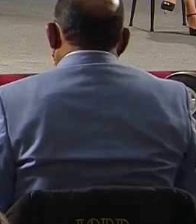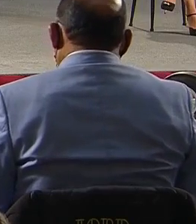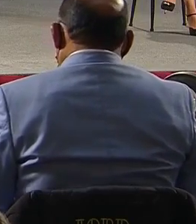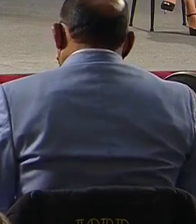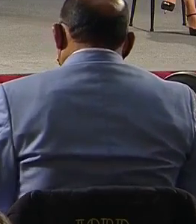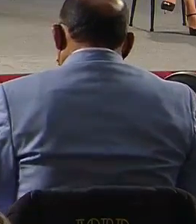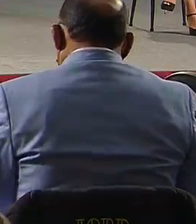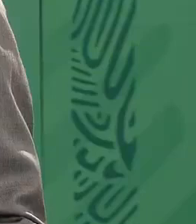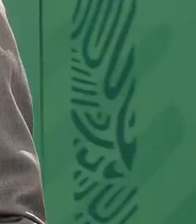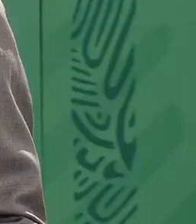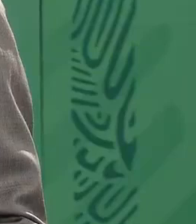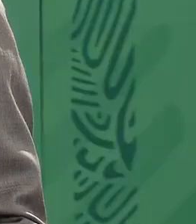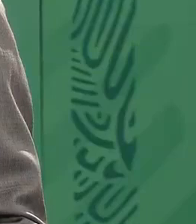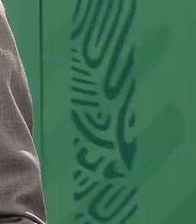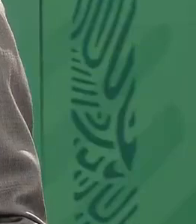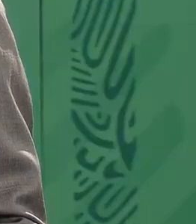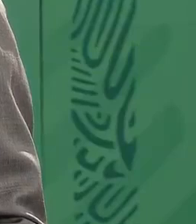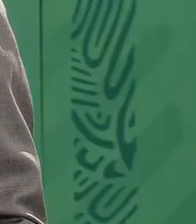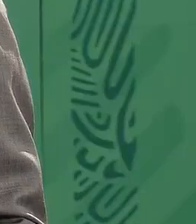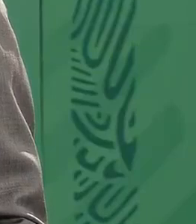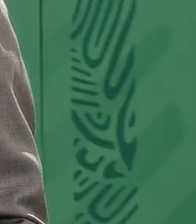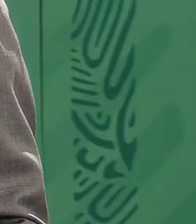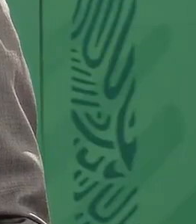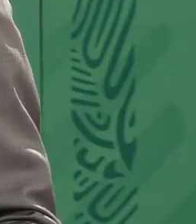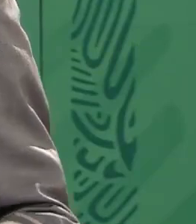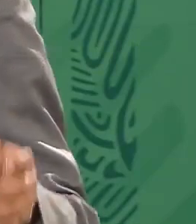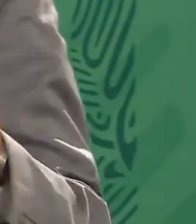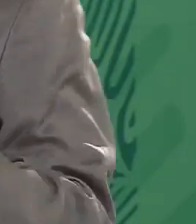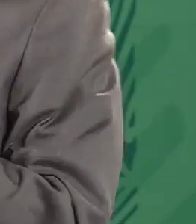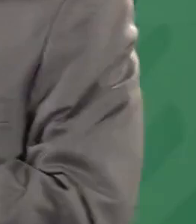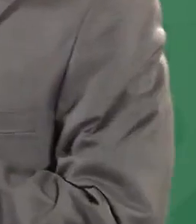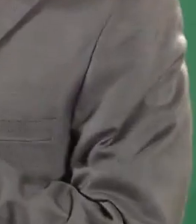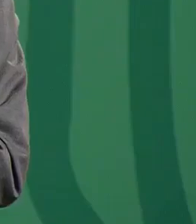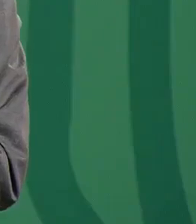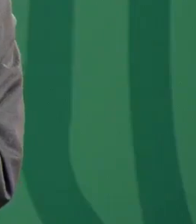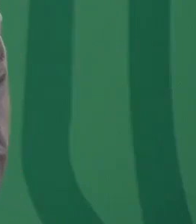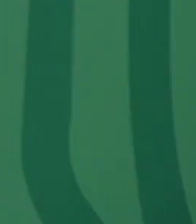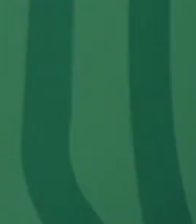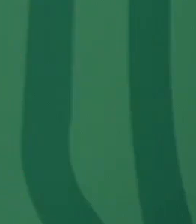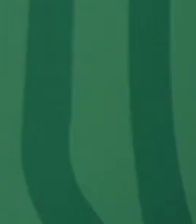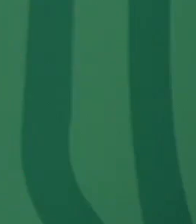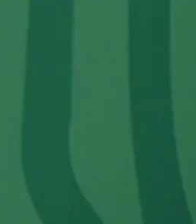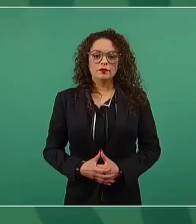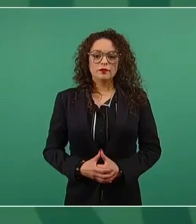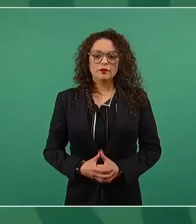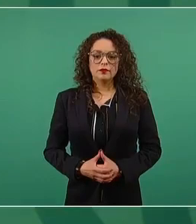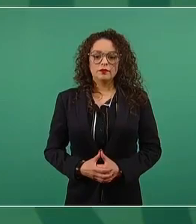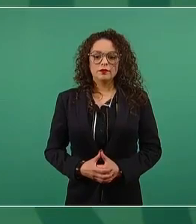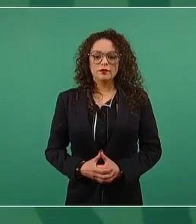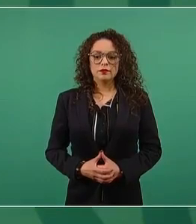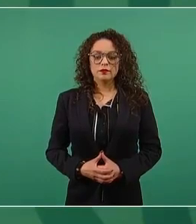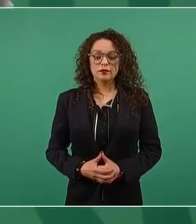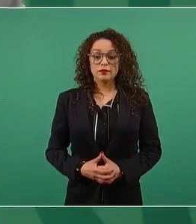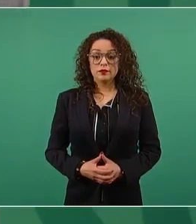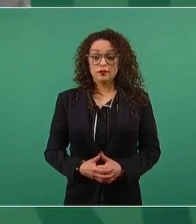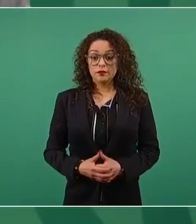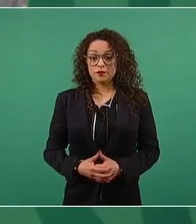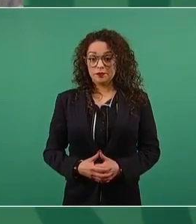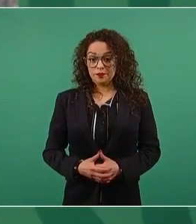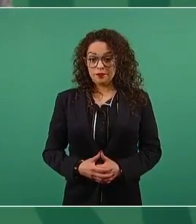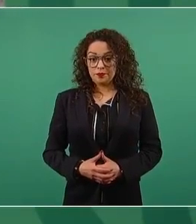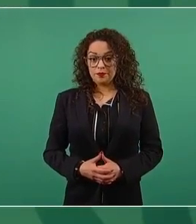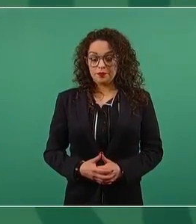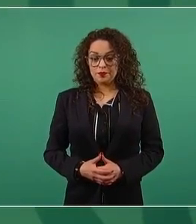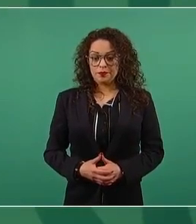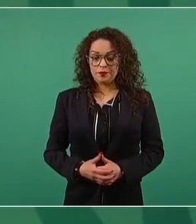contra la invasión extranjera. Bueno, estoy en la embarcación donde